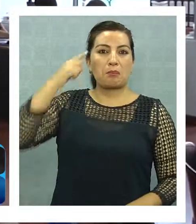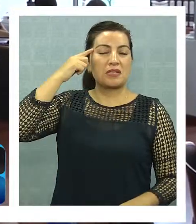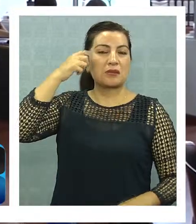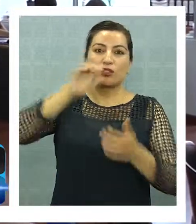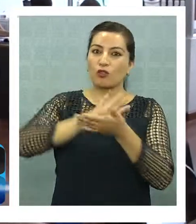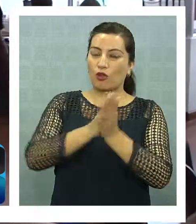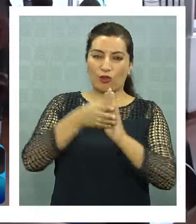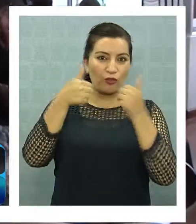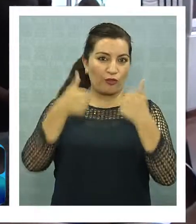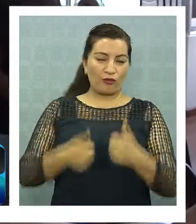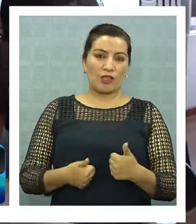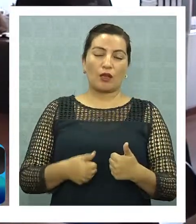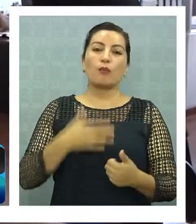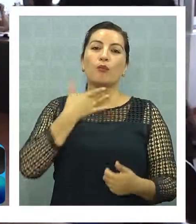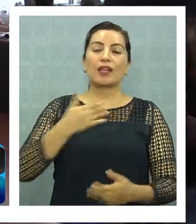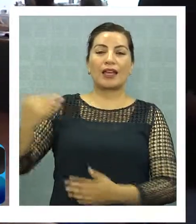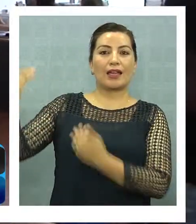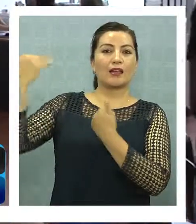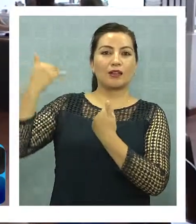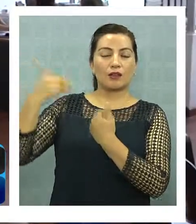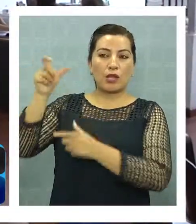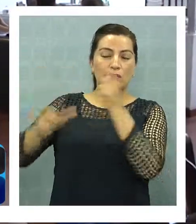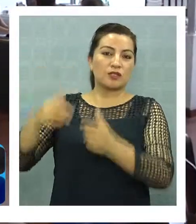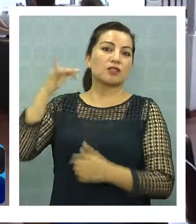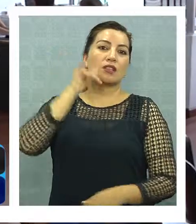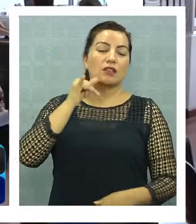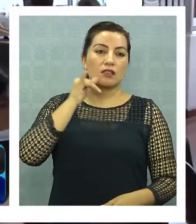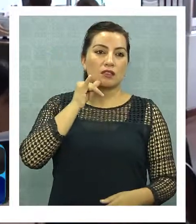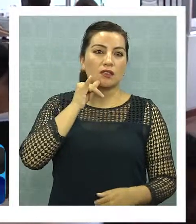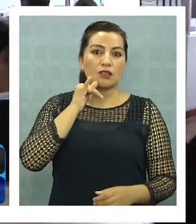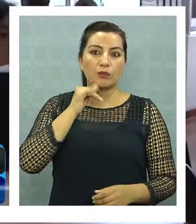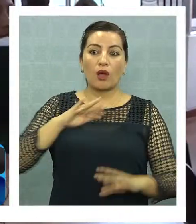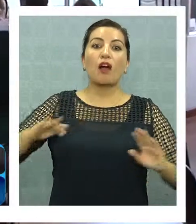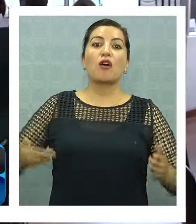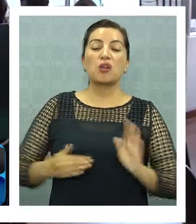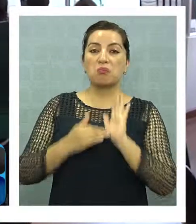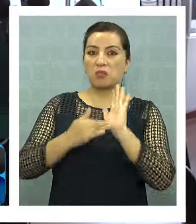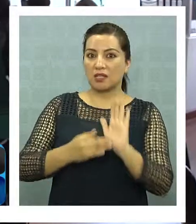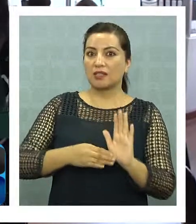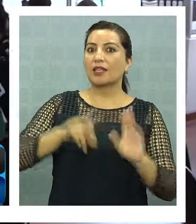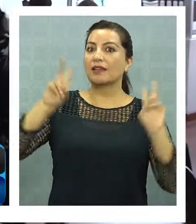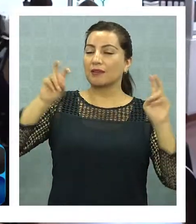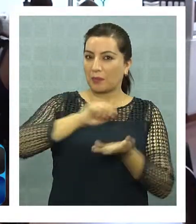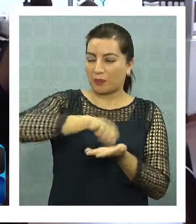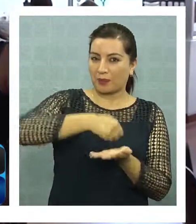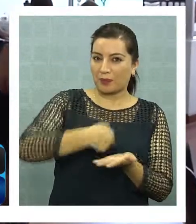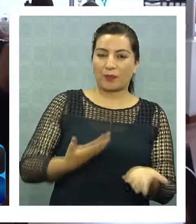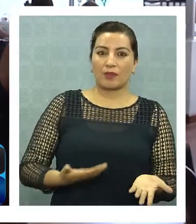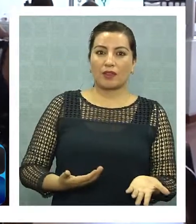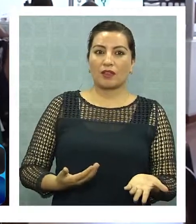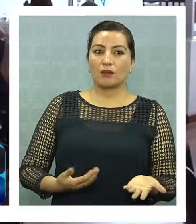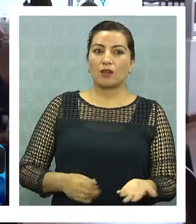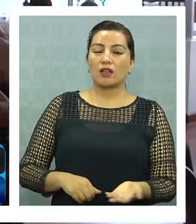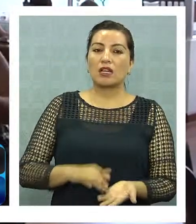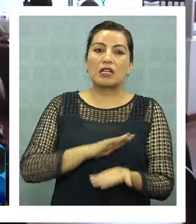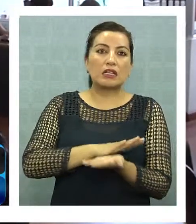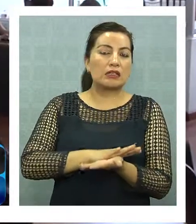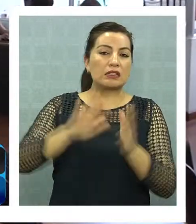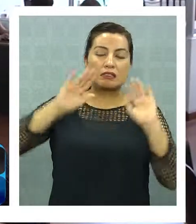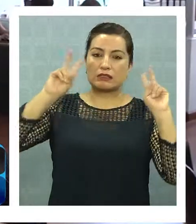salud, tanto técnica como profesional, y también derecho y psicología. El proceso de incertidumbre era más bien generalizado, no